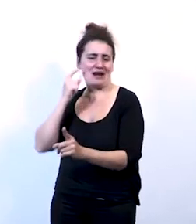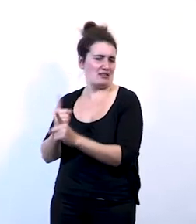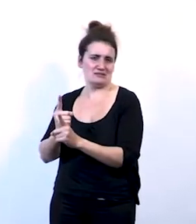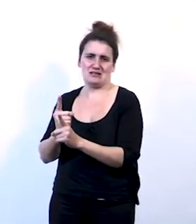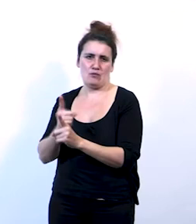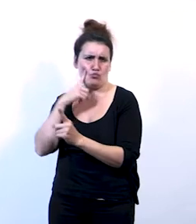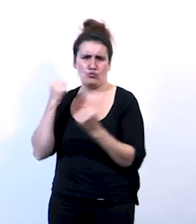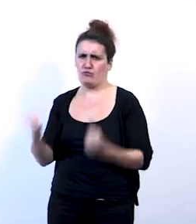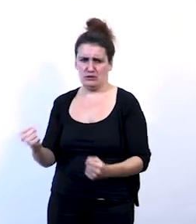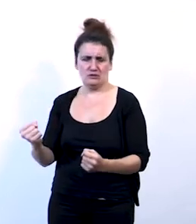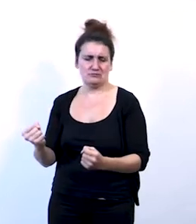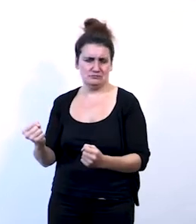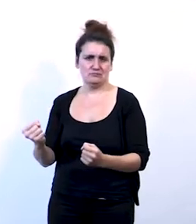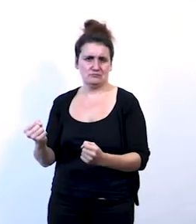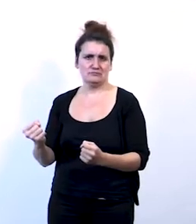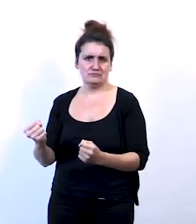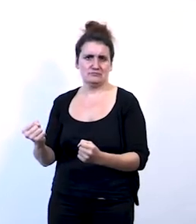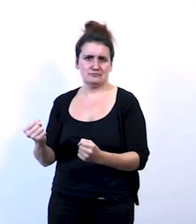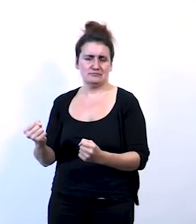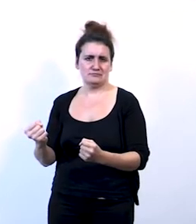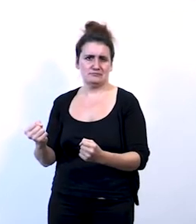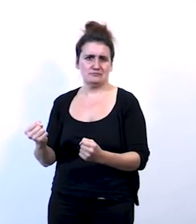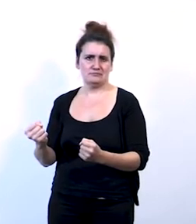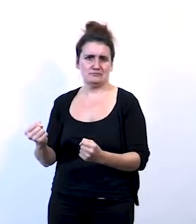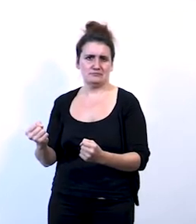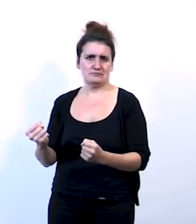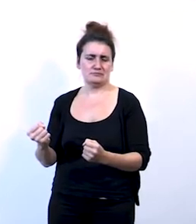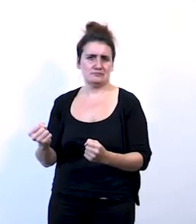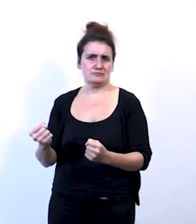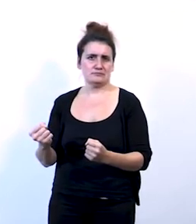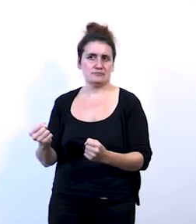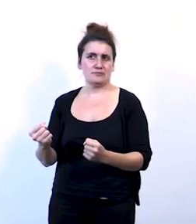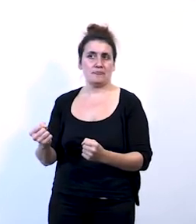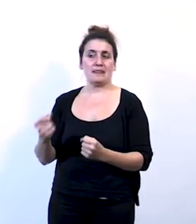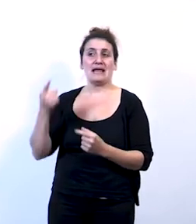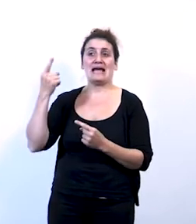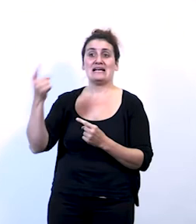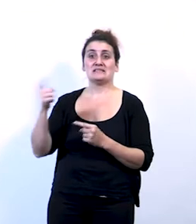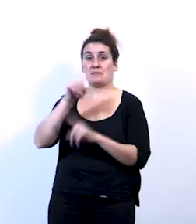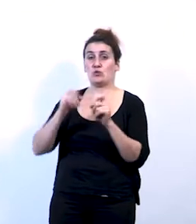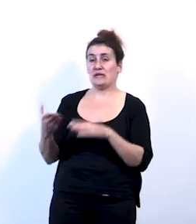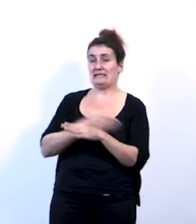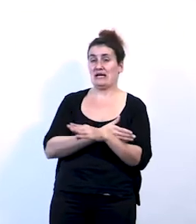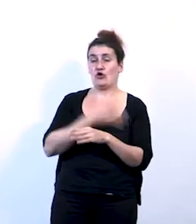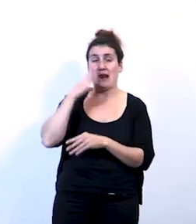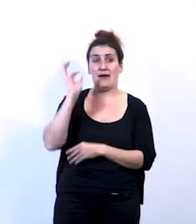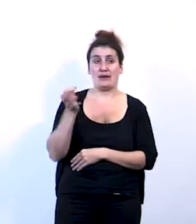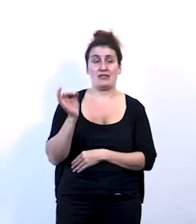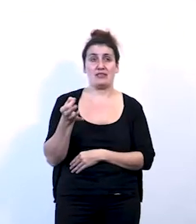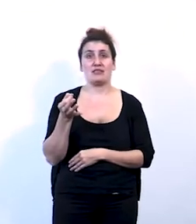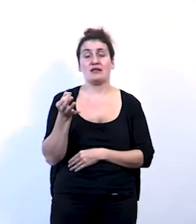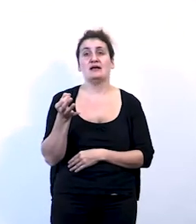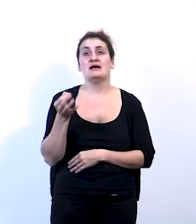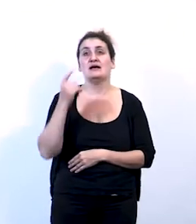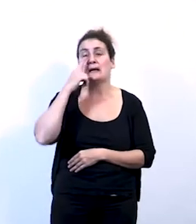bastante fuerte en lo que está. Y voy a poner esto con la pregunta anterior. La verdad es que una de las cosas